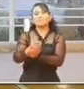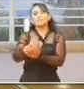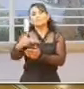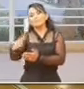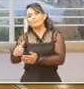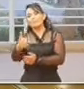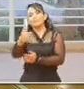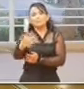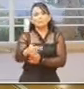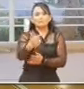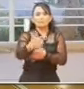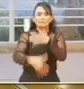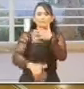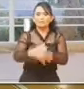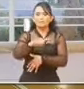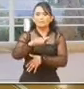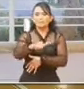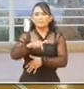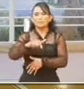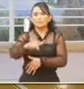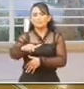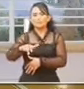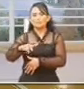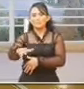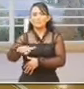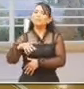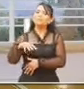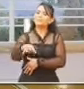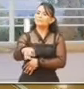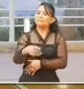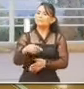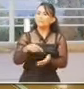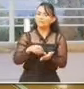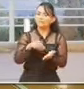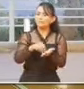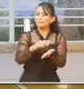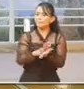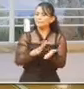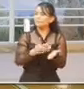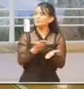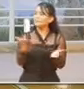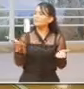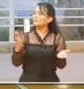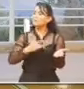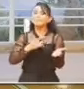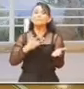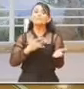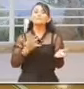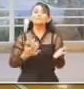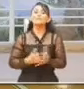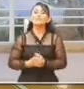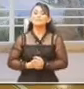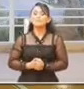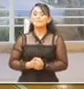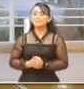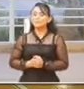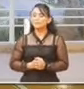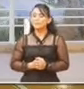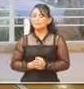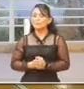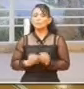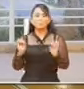15, 16, 17, 18 y 19 del presente acuerdo. ¿Está a su consideración? Si no hay